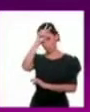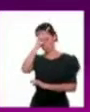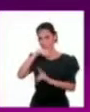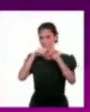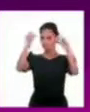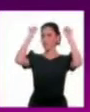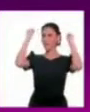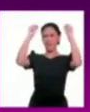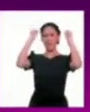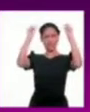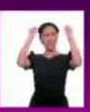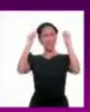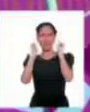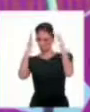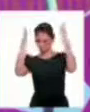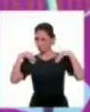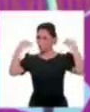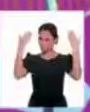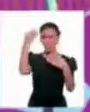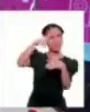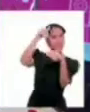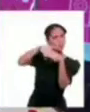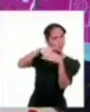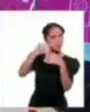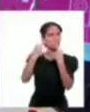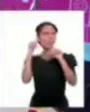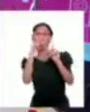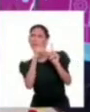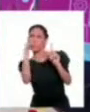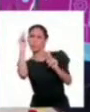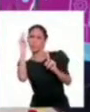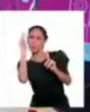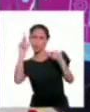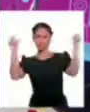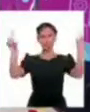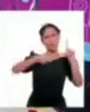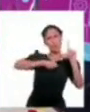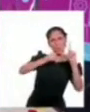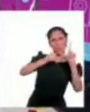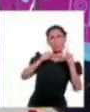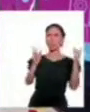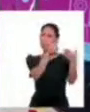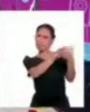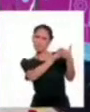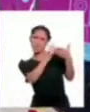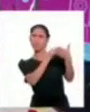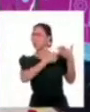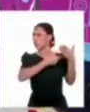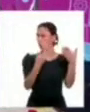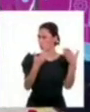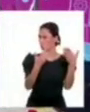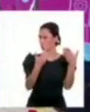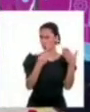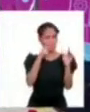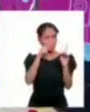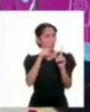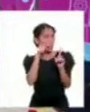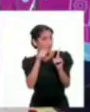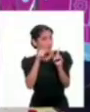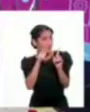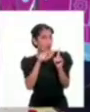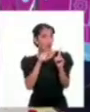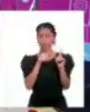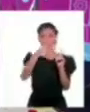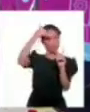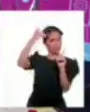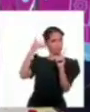mujer tenga derecho al voto. ¿Y cómo pudo ser profesora, periodista y escritora si en esa época las mujeres no podían estudiar en